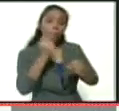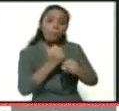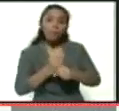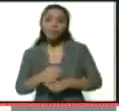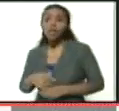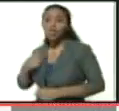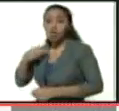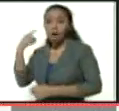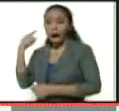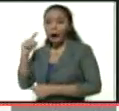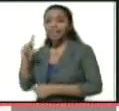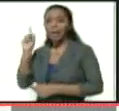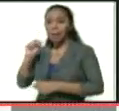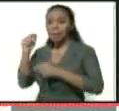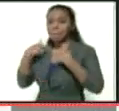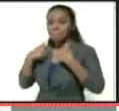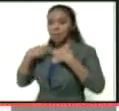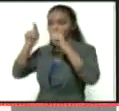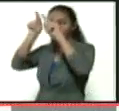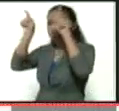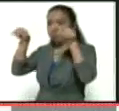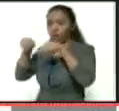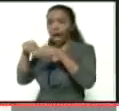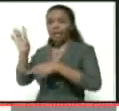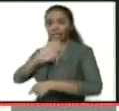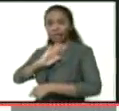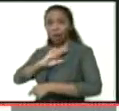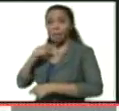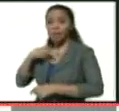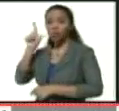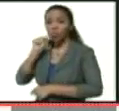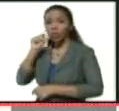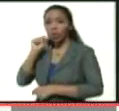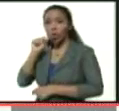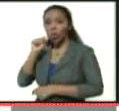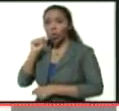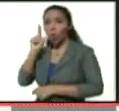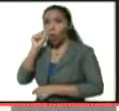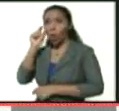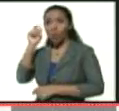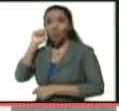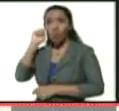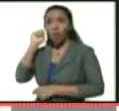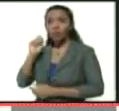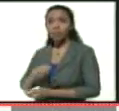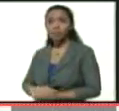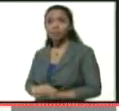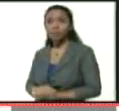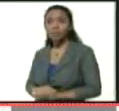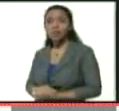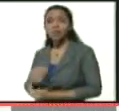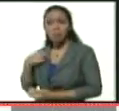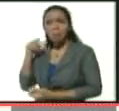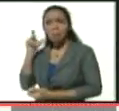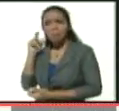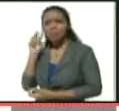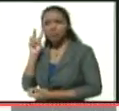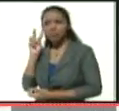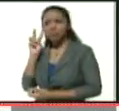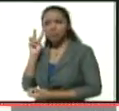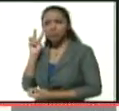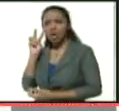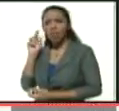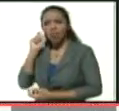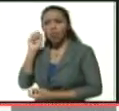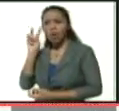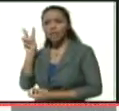tengo mi cartelera también. Aquí tengo el Twitter, Teresa Maniglia, ¿tú la conoces? Ah, me suena. Teresa